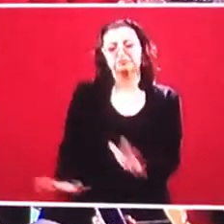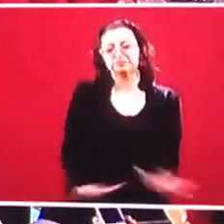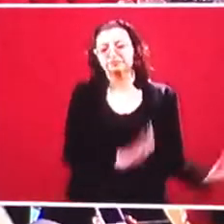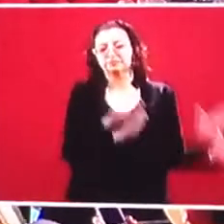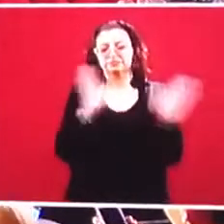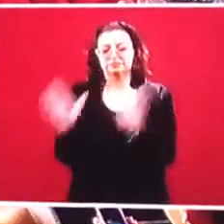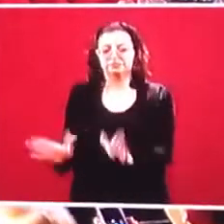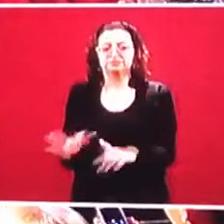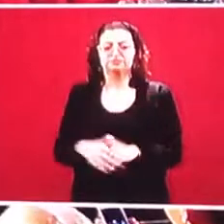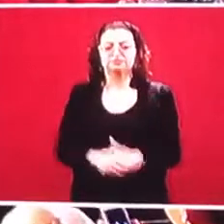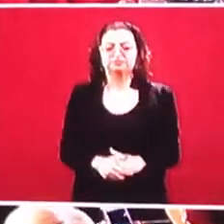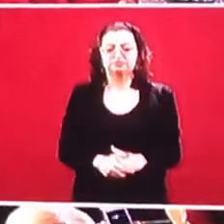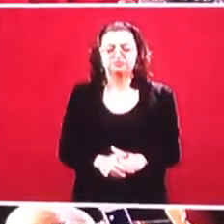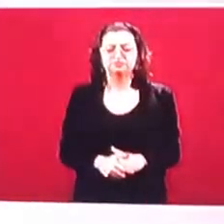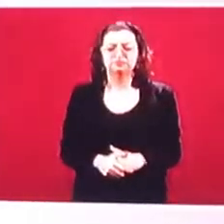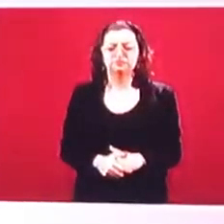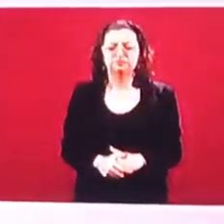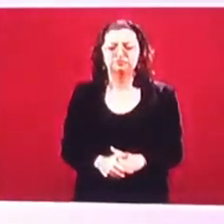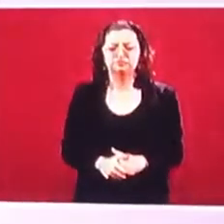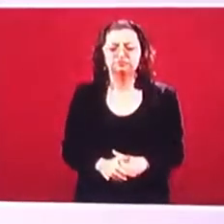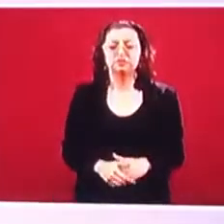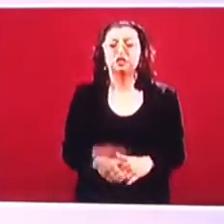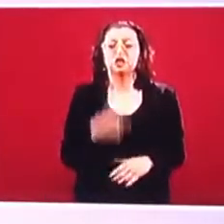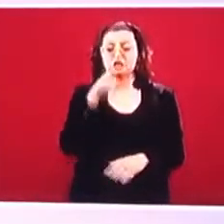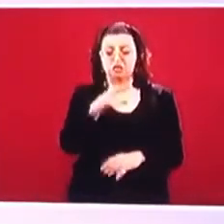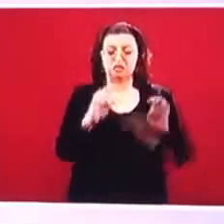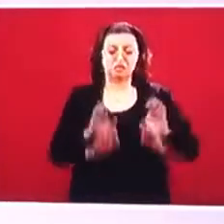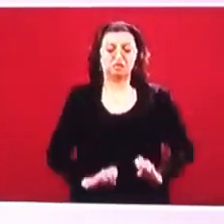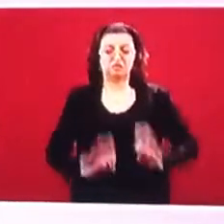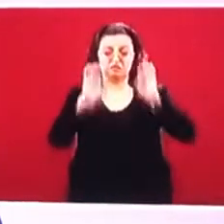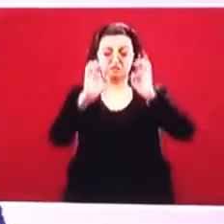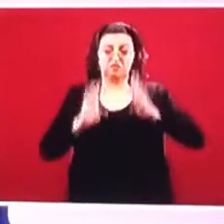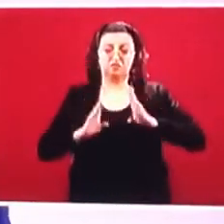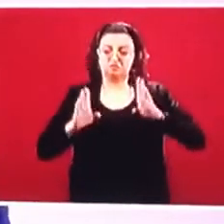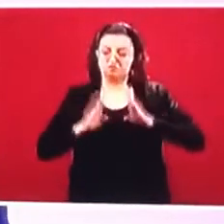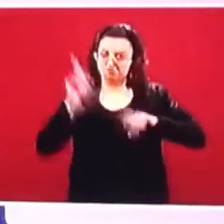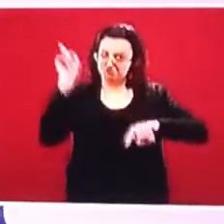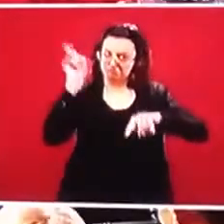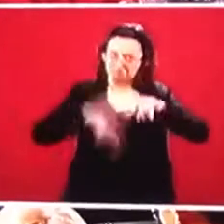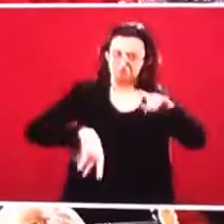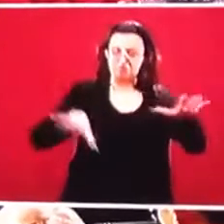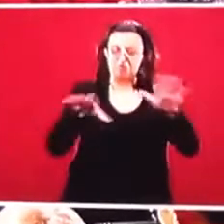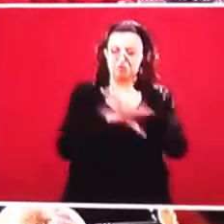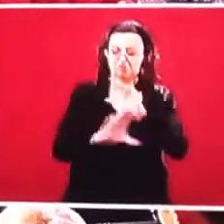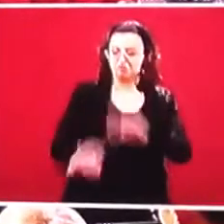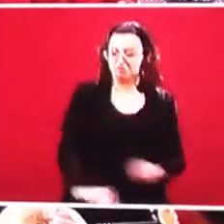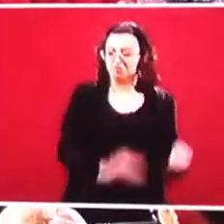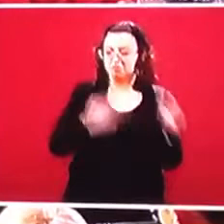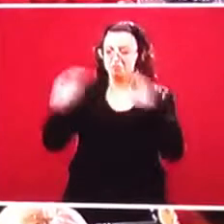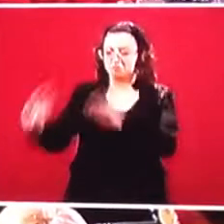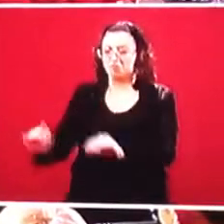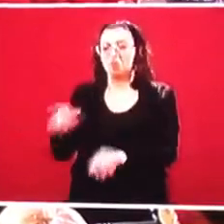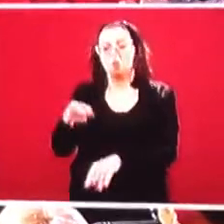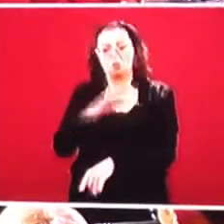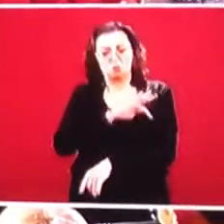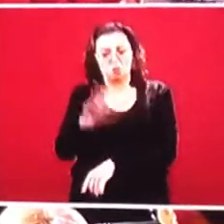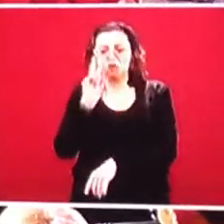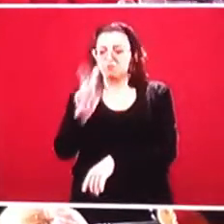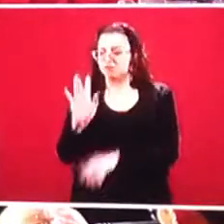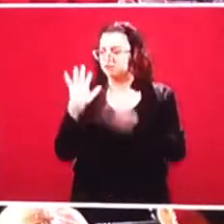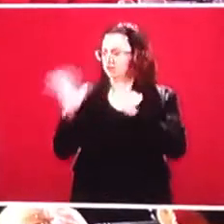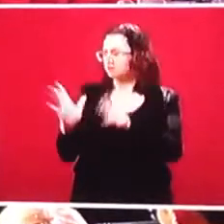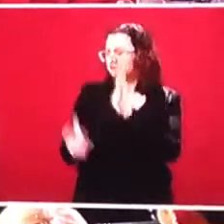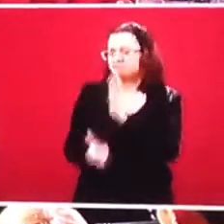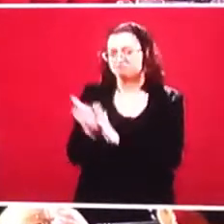gente lo identifica muy bien, que eso es lo increíble, eso es lo que sorprende, que la gente de la localidad de ese municipio